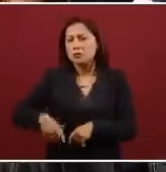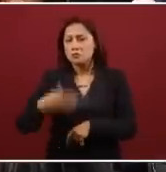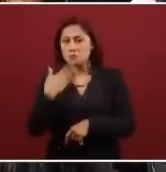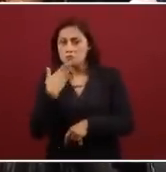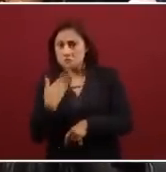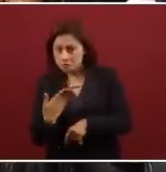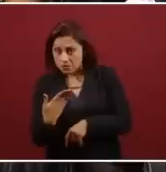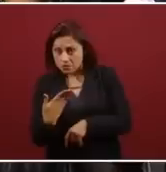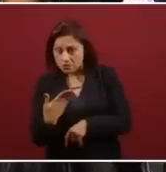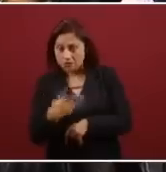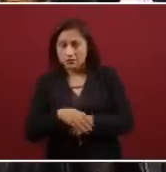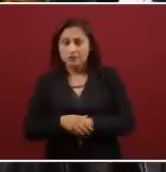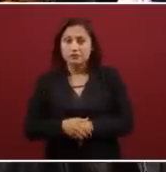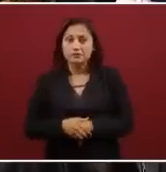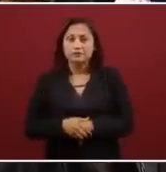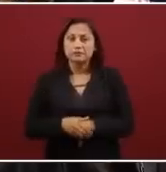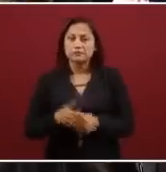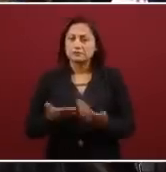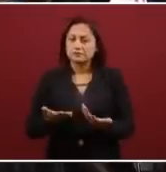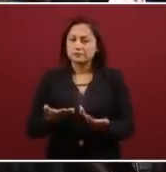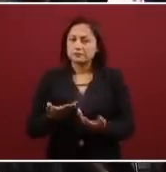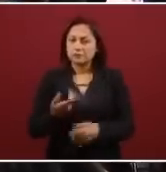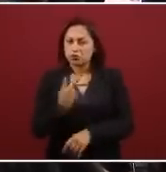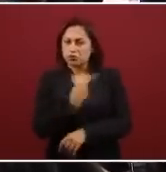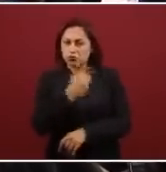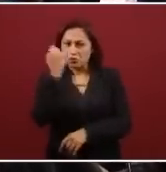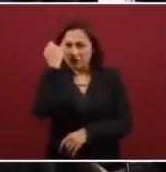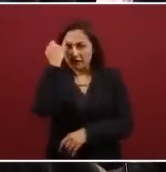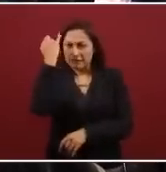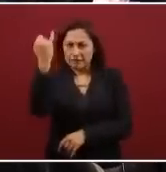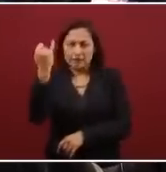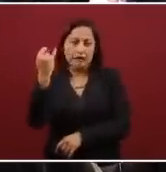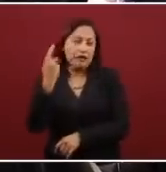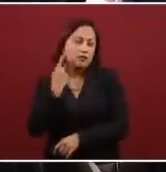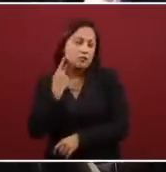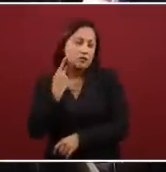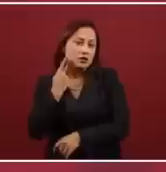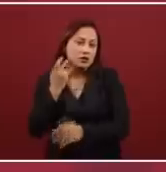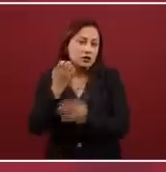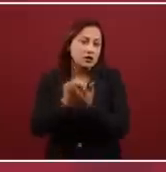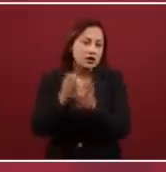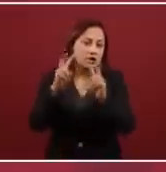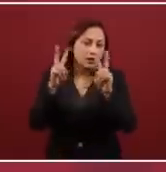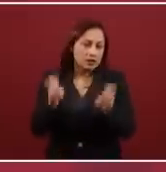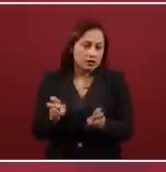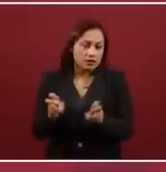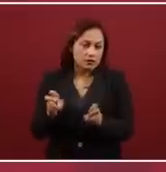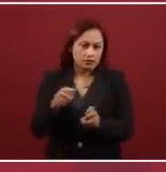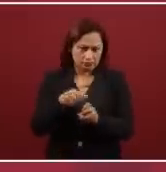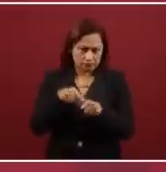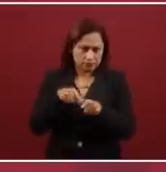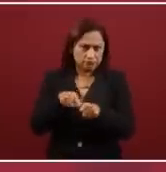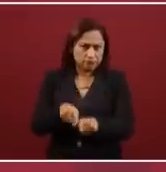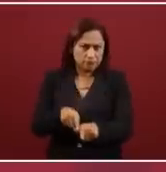si esa política económica hay que continuarla. Pero otro dato, esto ya lo dije aquí,